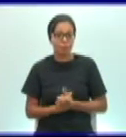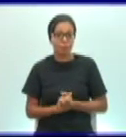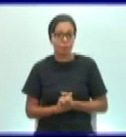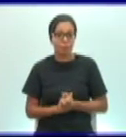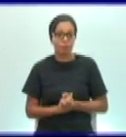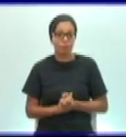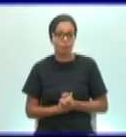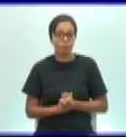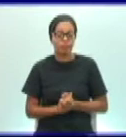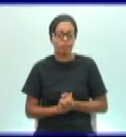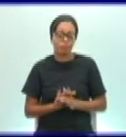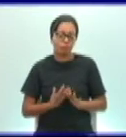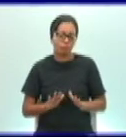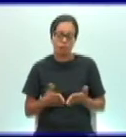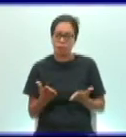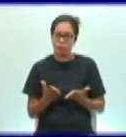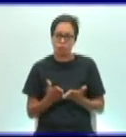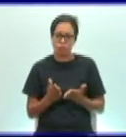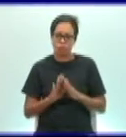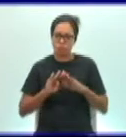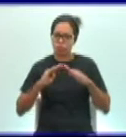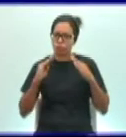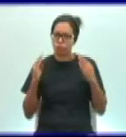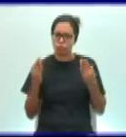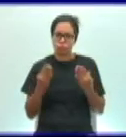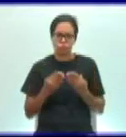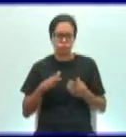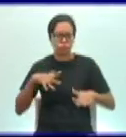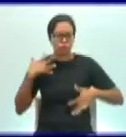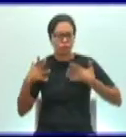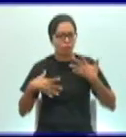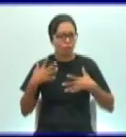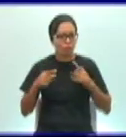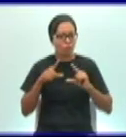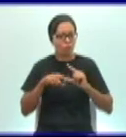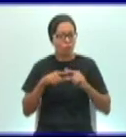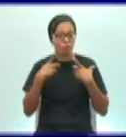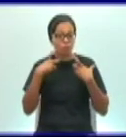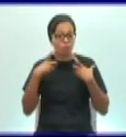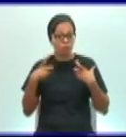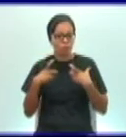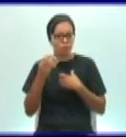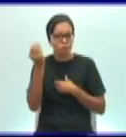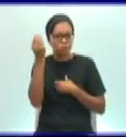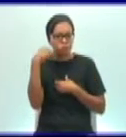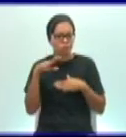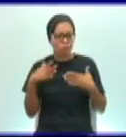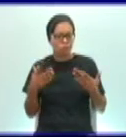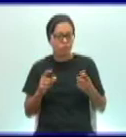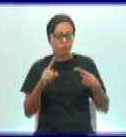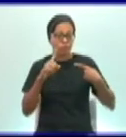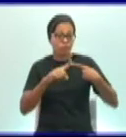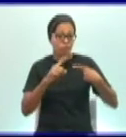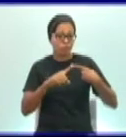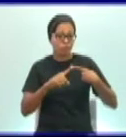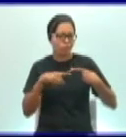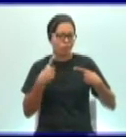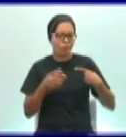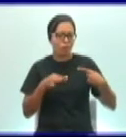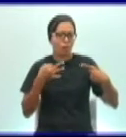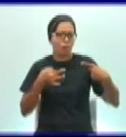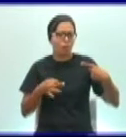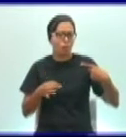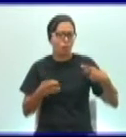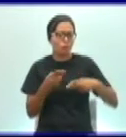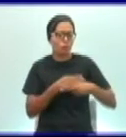toda esta actividad, es importante entonces tener en cuenta, primero, vamos a hablar de documentos históricos. ¿Qué tenemos en